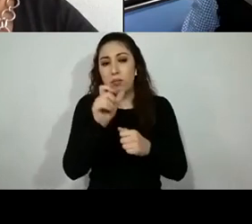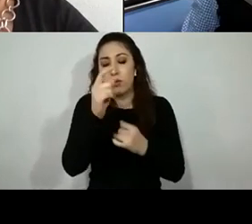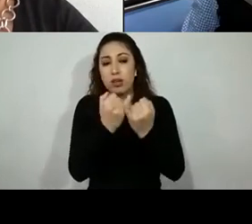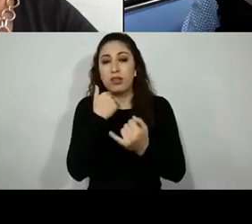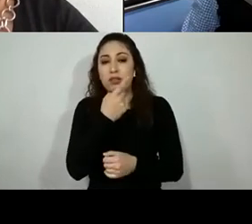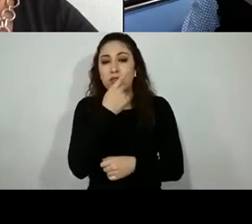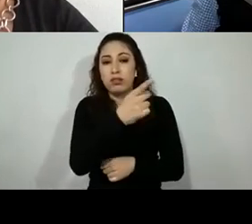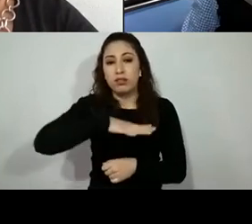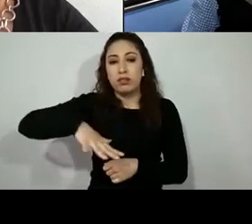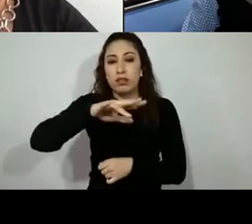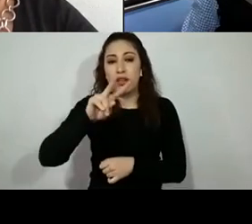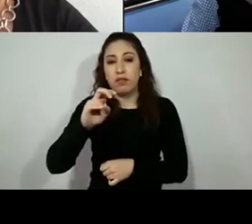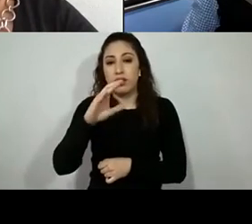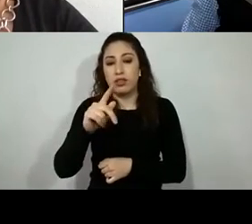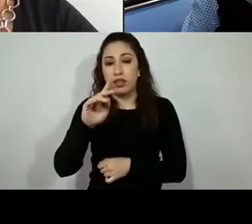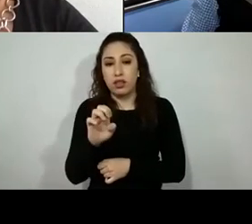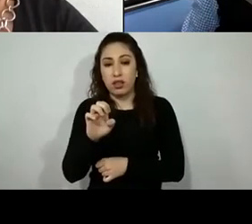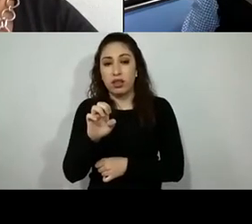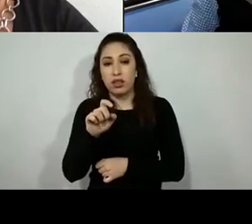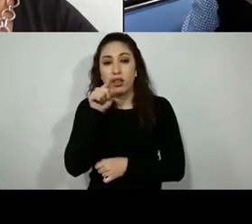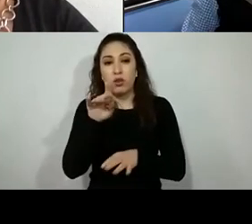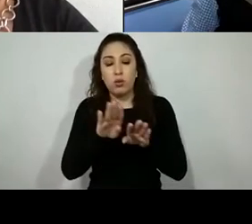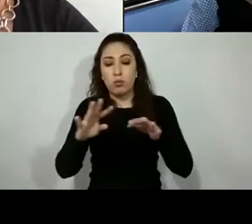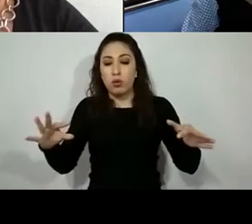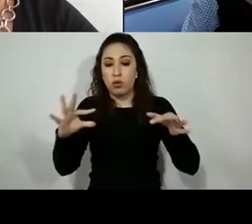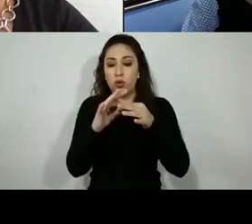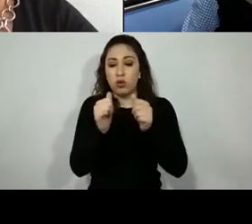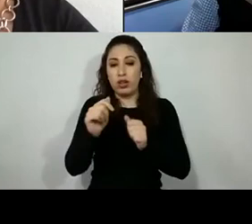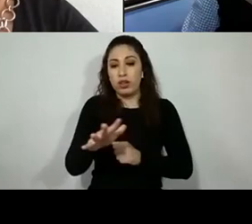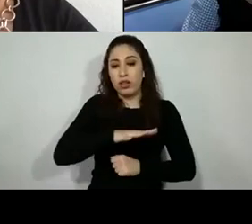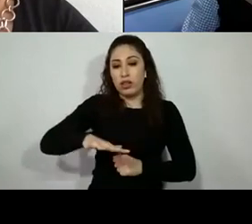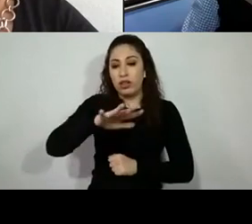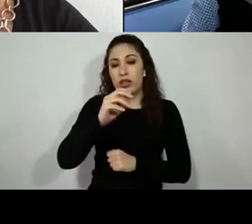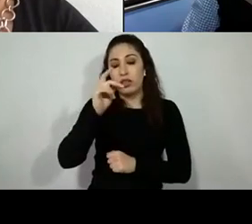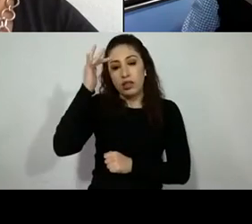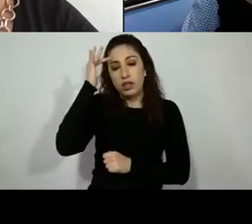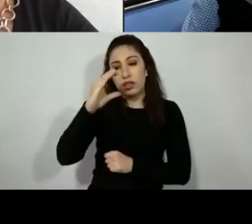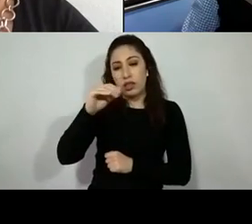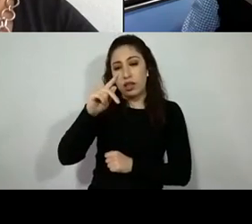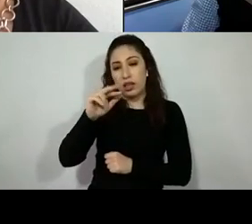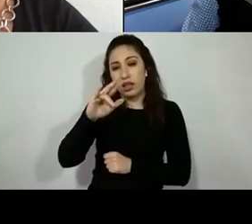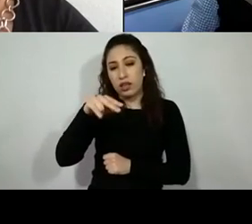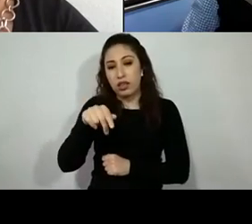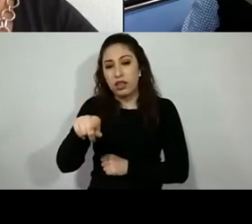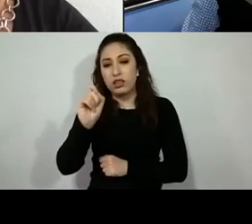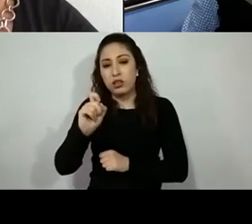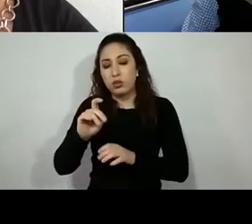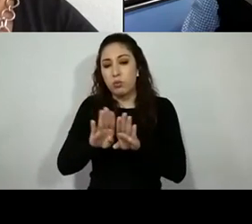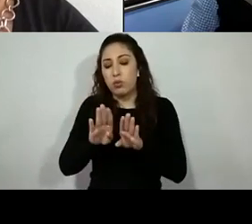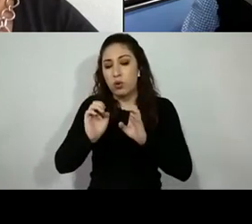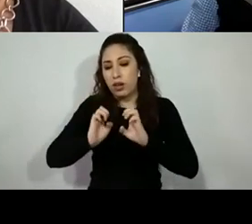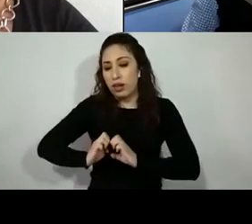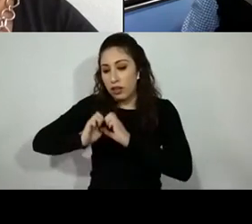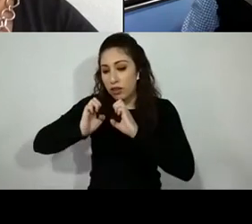no es una colonia más de la Sierra de Santa Catarina, sino una unidad habitacional que se encuentra